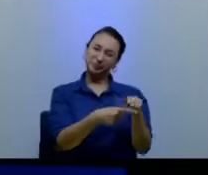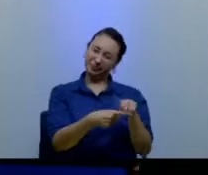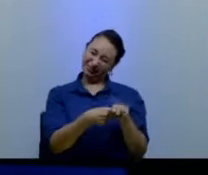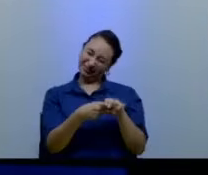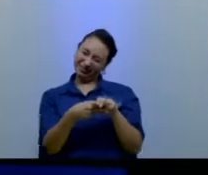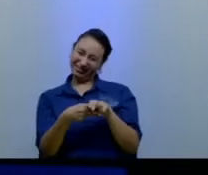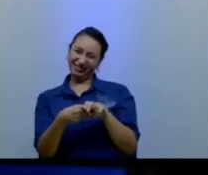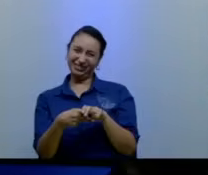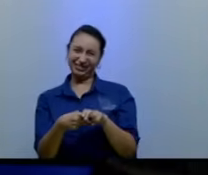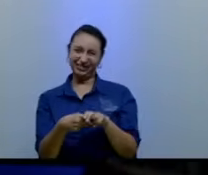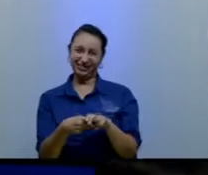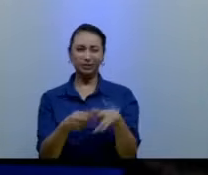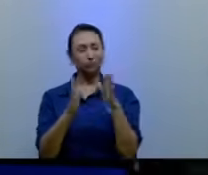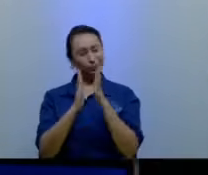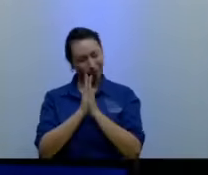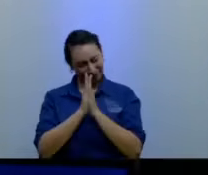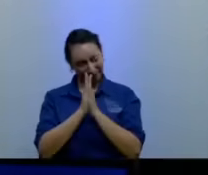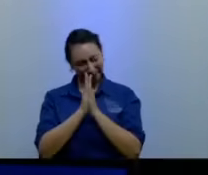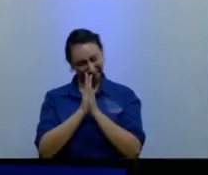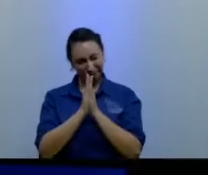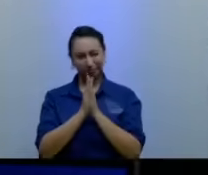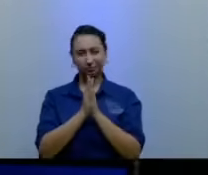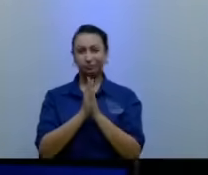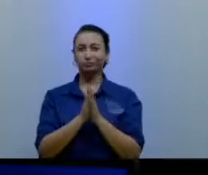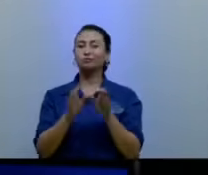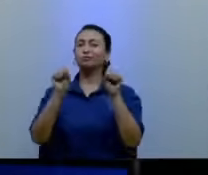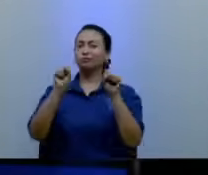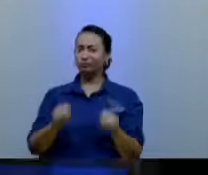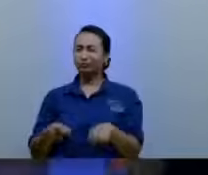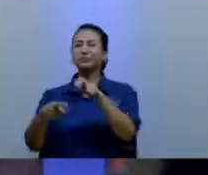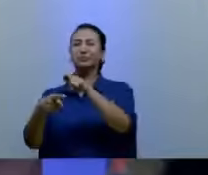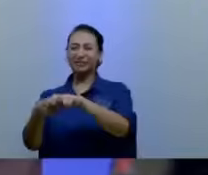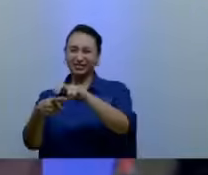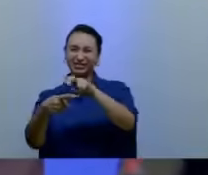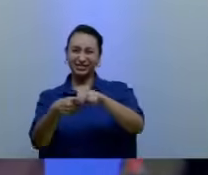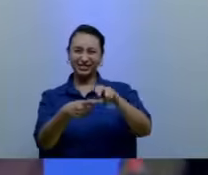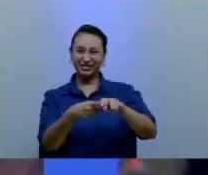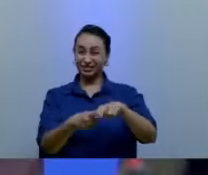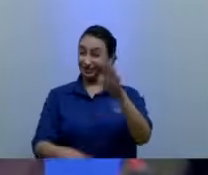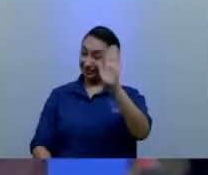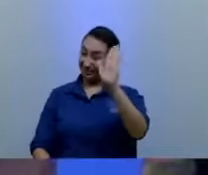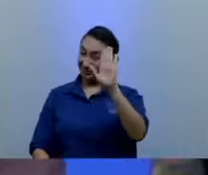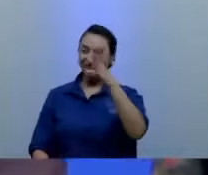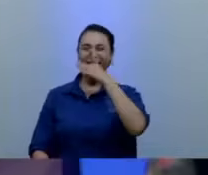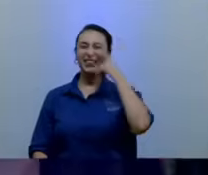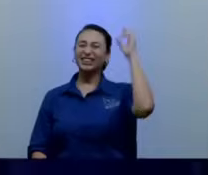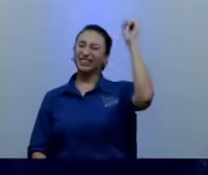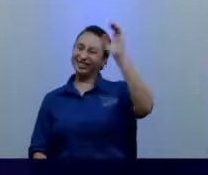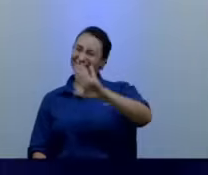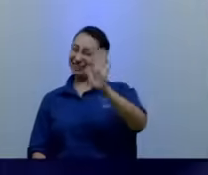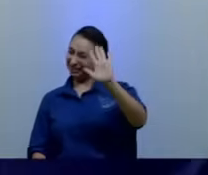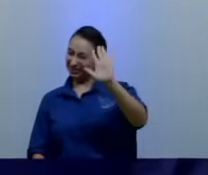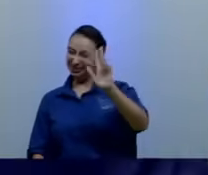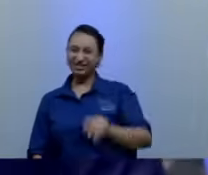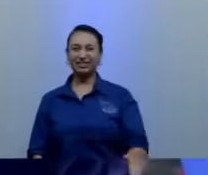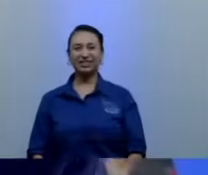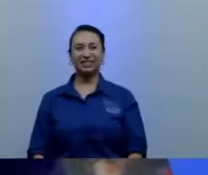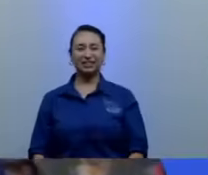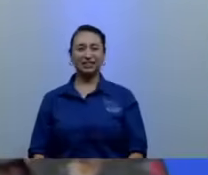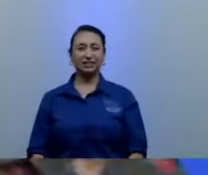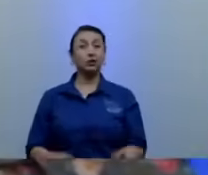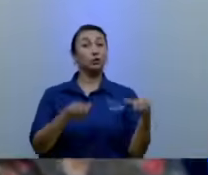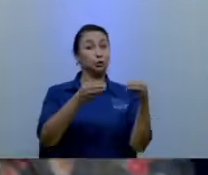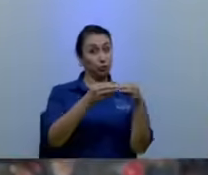mis hermanos y hermanitas de danza. Hola, amita, bendiciones. Mis hermanos de alabanza también